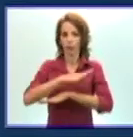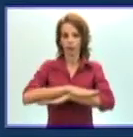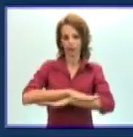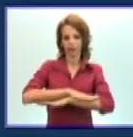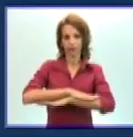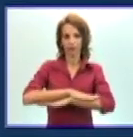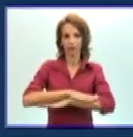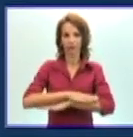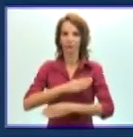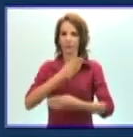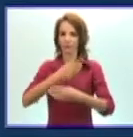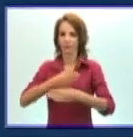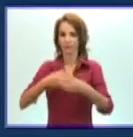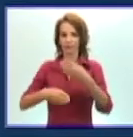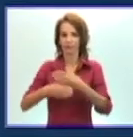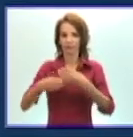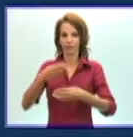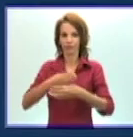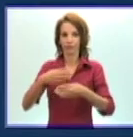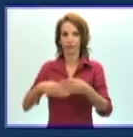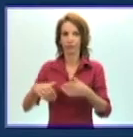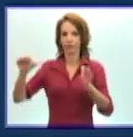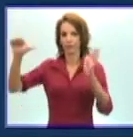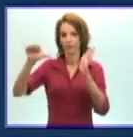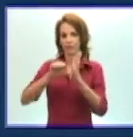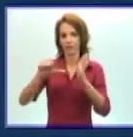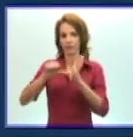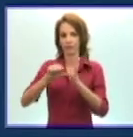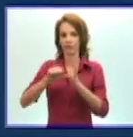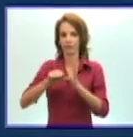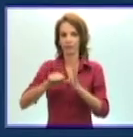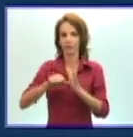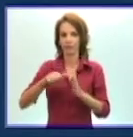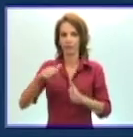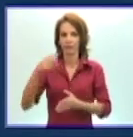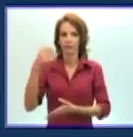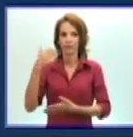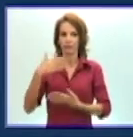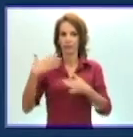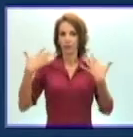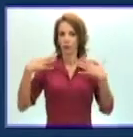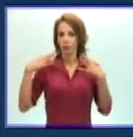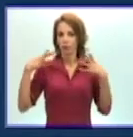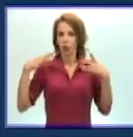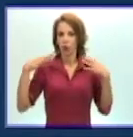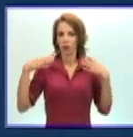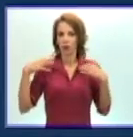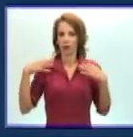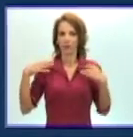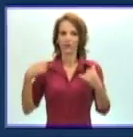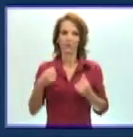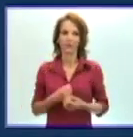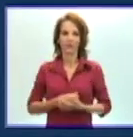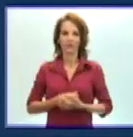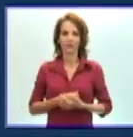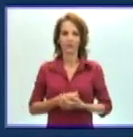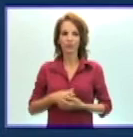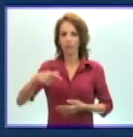ese centro turístico Guamá, todo eso también es universo, pero